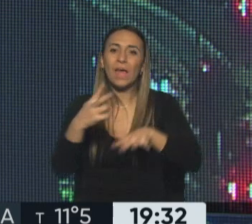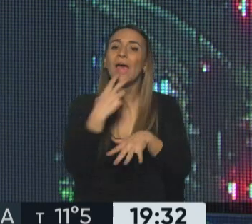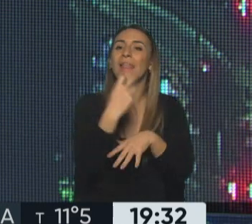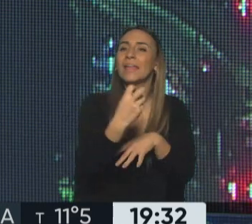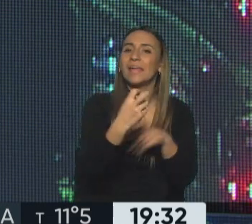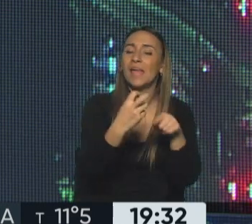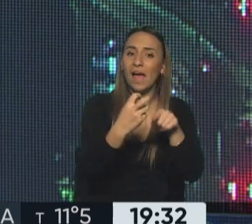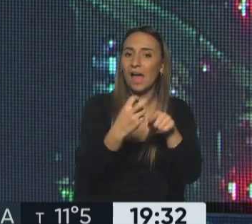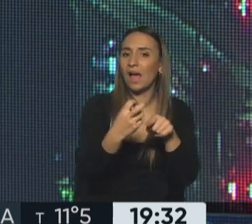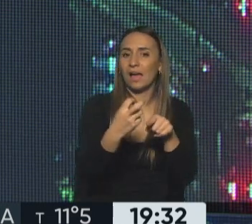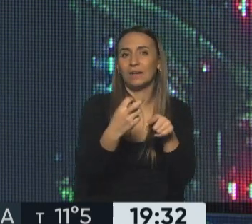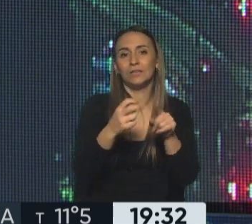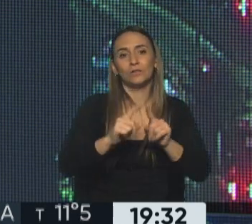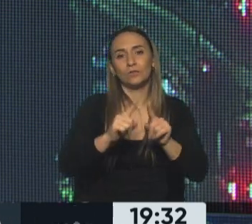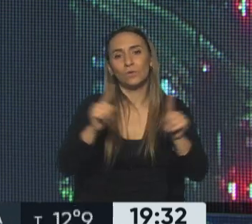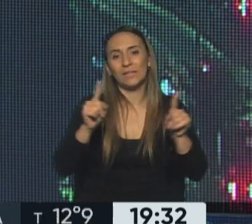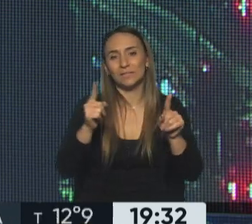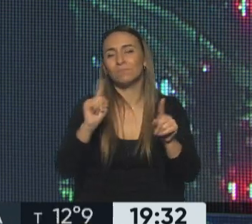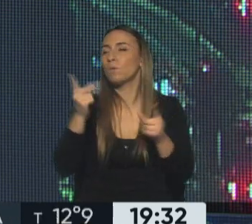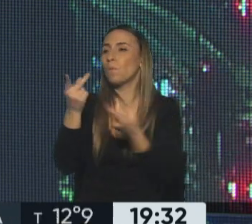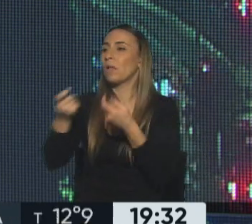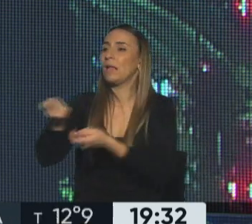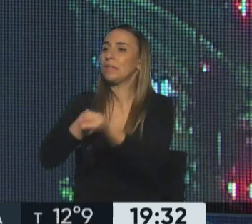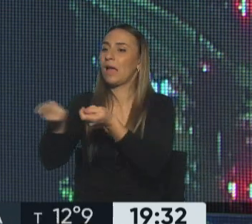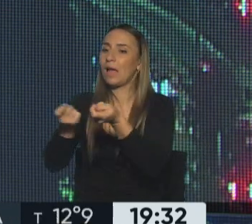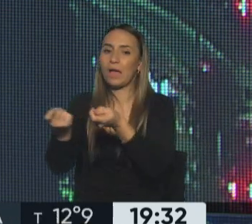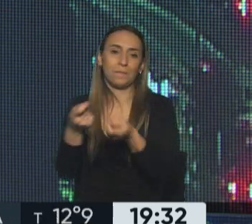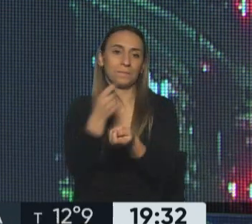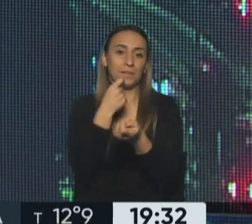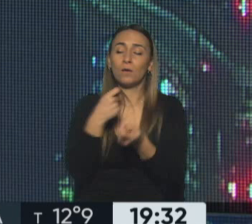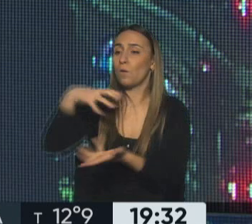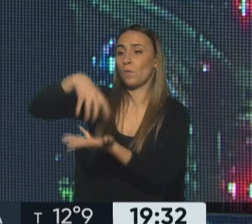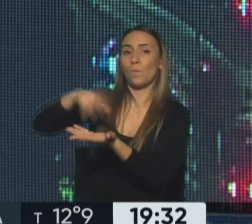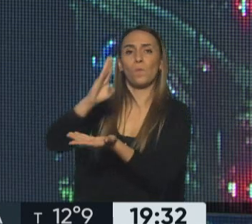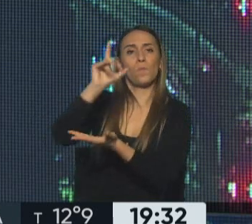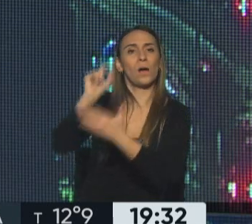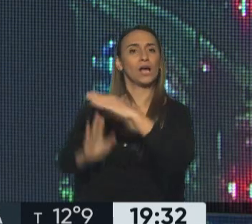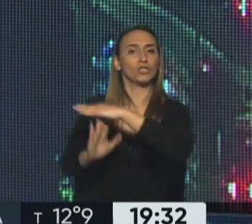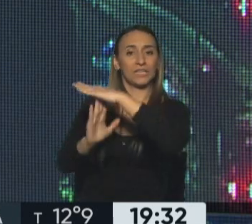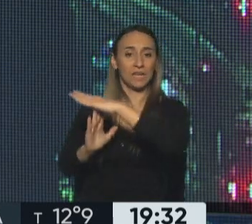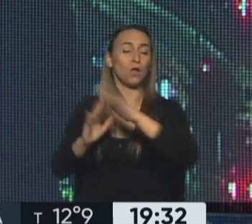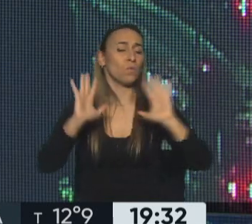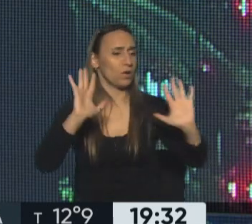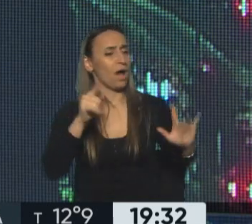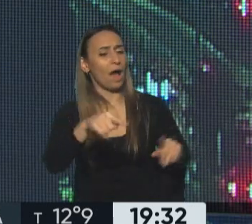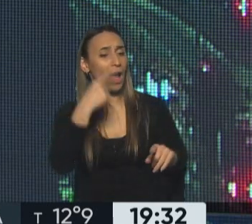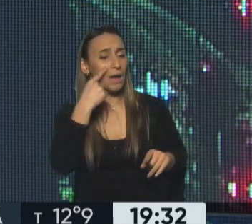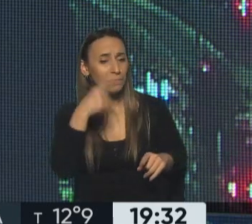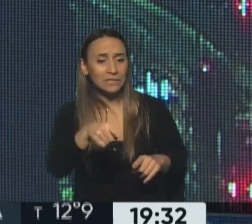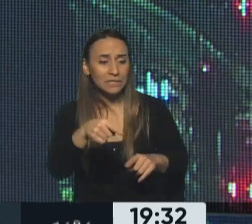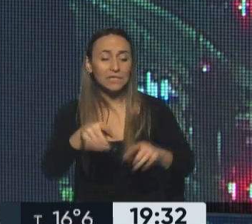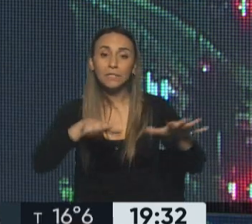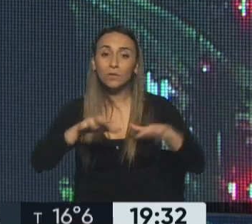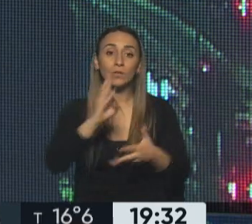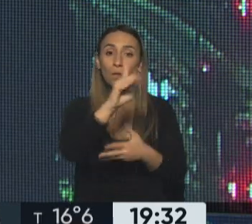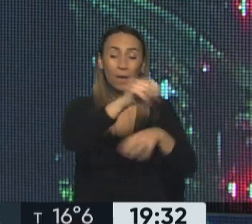una cuestión, nos movemos en el mundo financiero, donde uno tienes un banco central que dice, bueno, ante una corrida